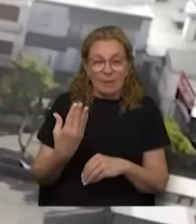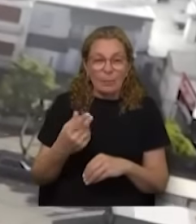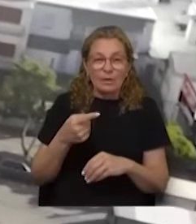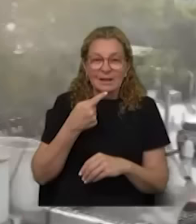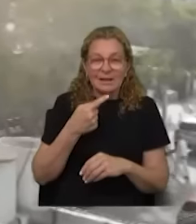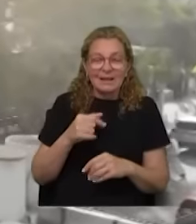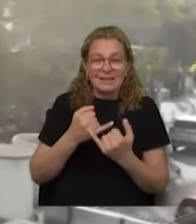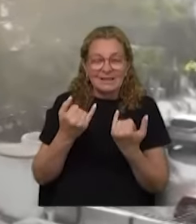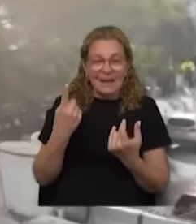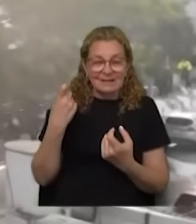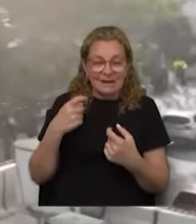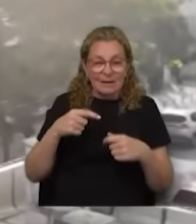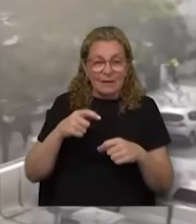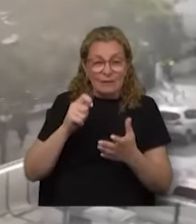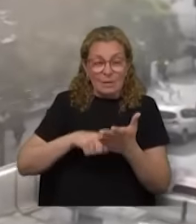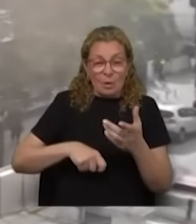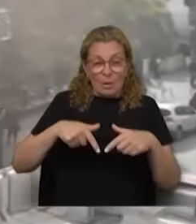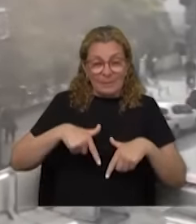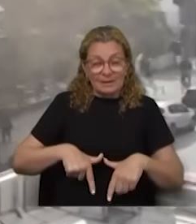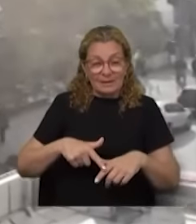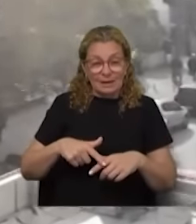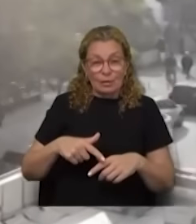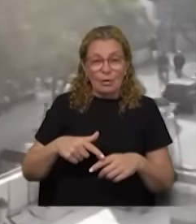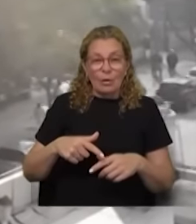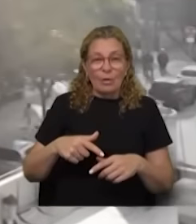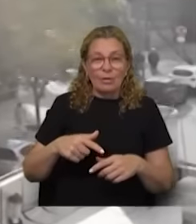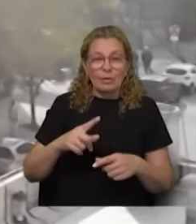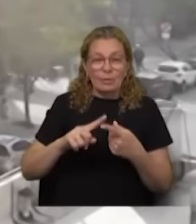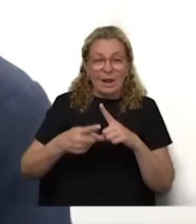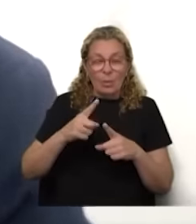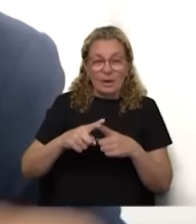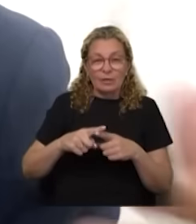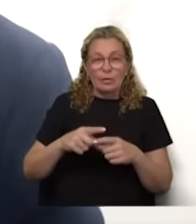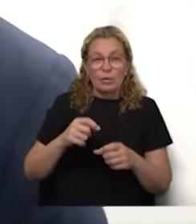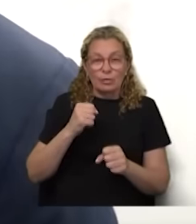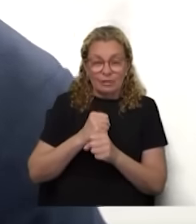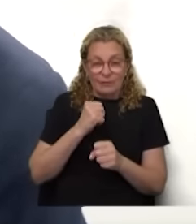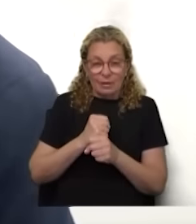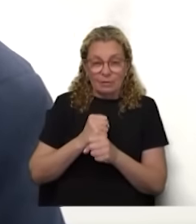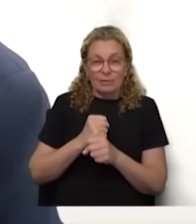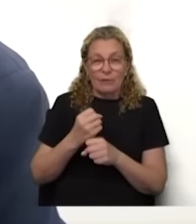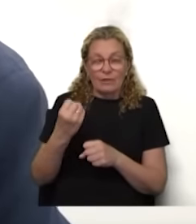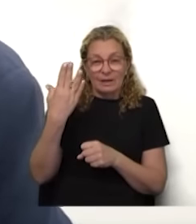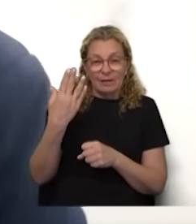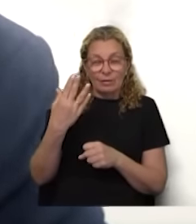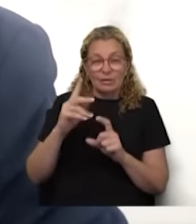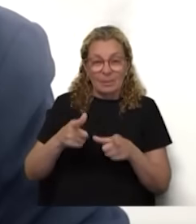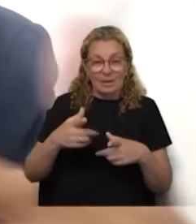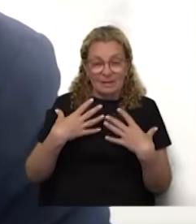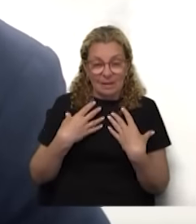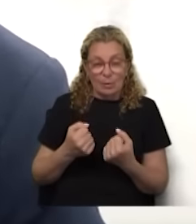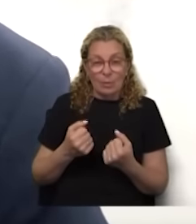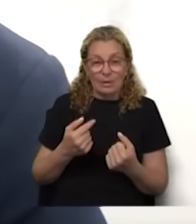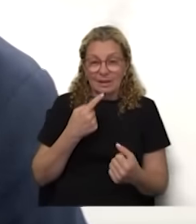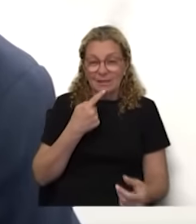día de ayer se firmó el Ministerio de trabajo y seguridad social un acuerdo con la asociación de funcionaros del casmo y con la federación de funcionar de la salud para que